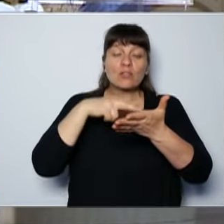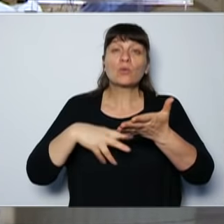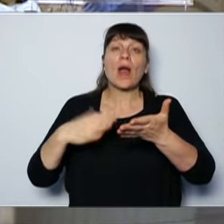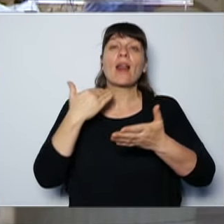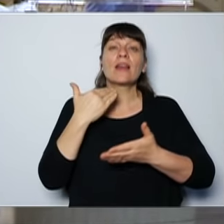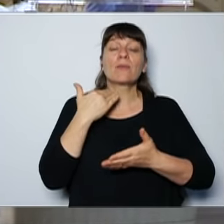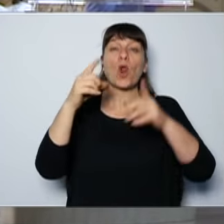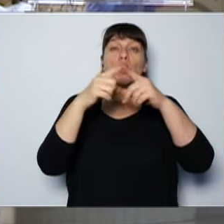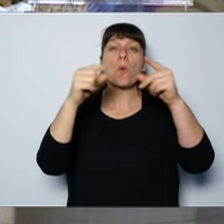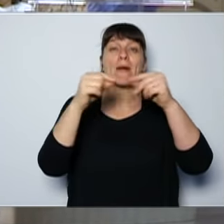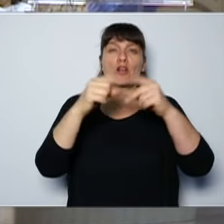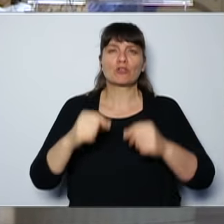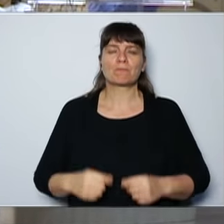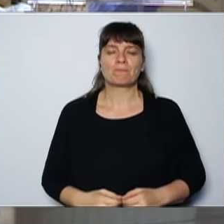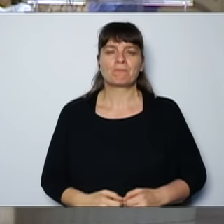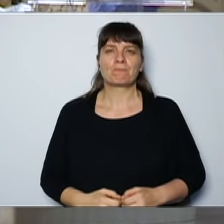Lectura del libro de los Números.